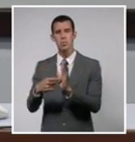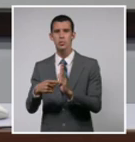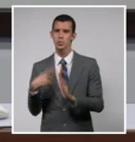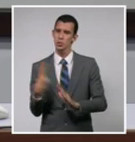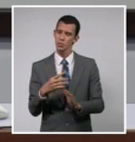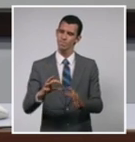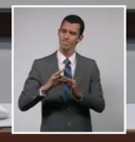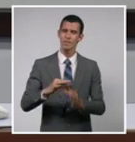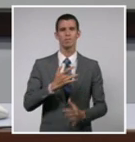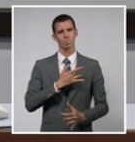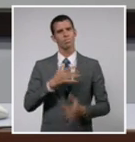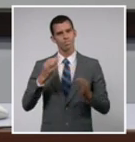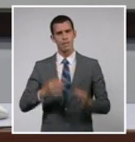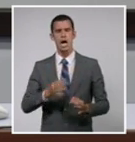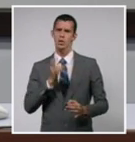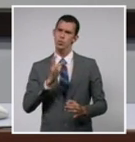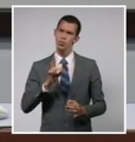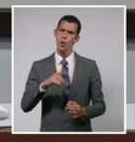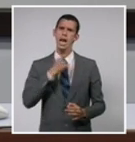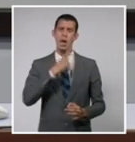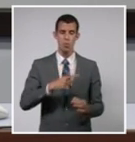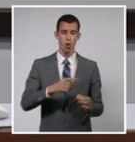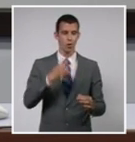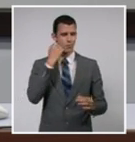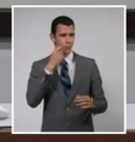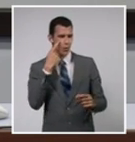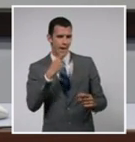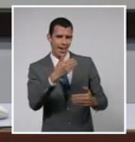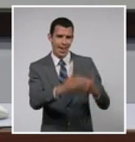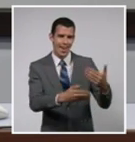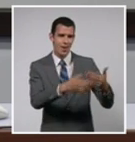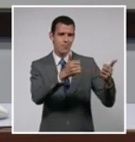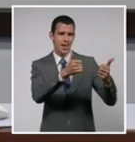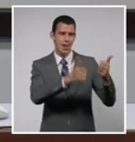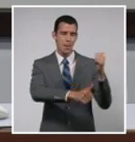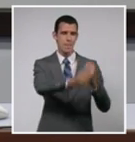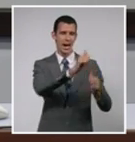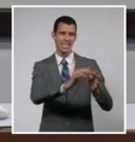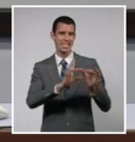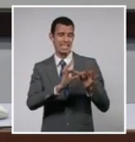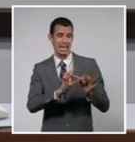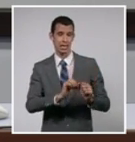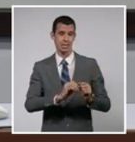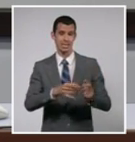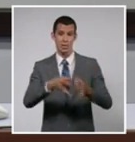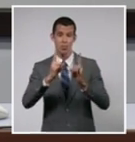hablando de que estamos